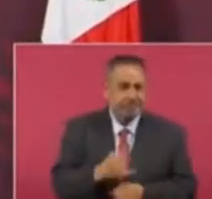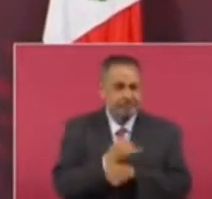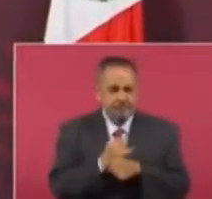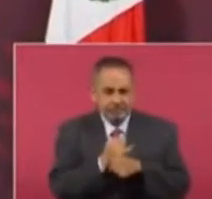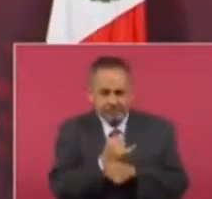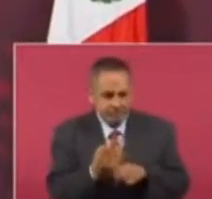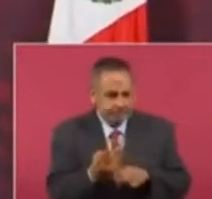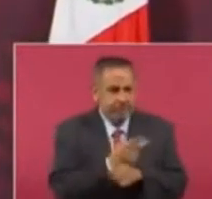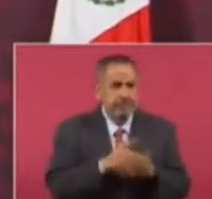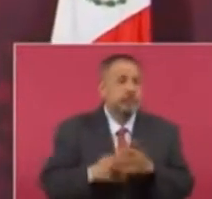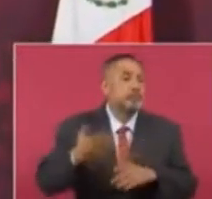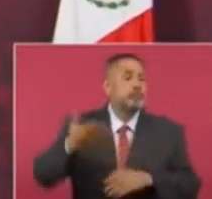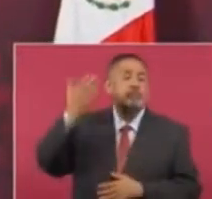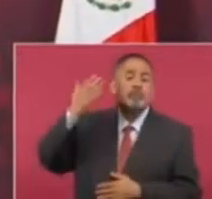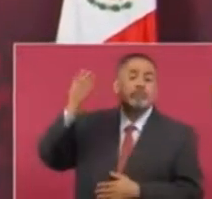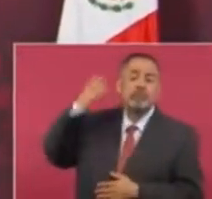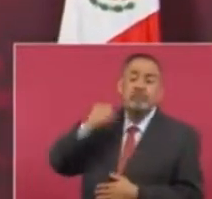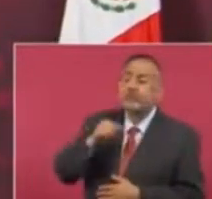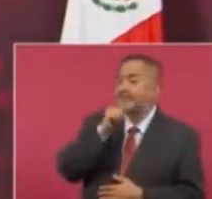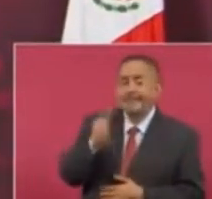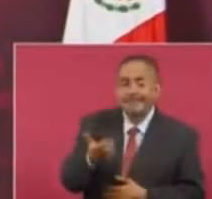cosa que no se hacía